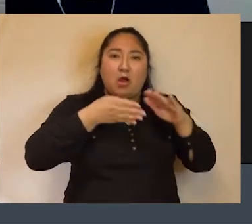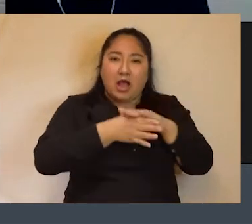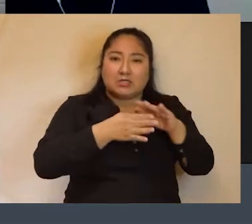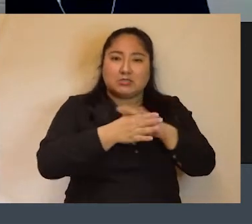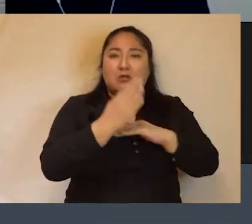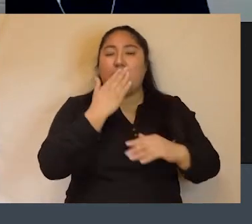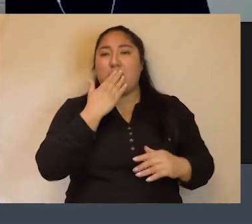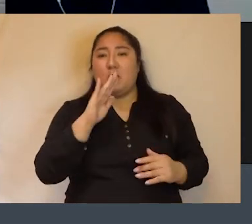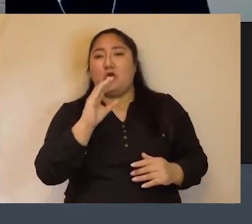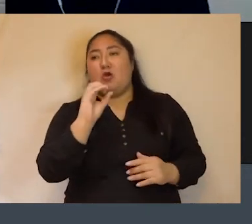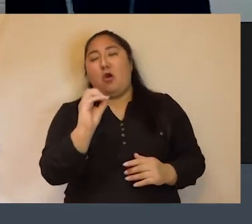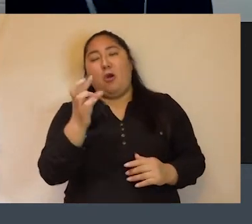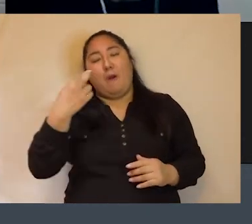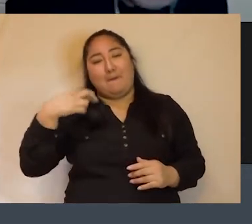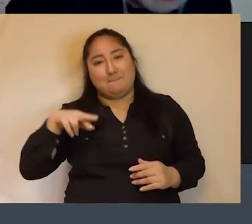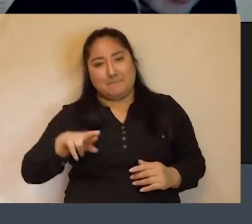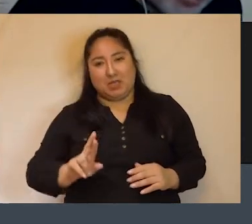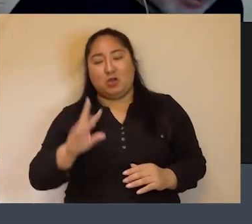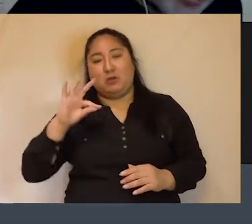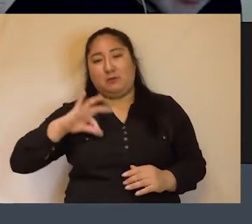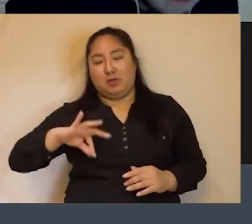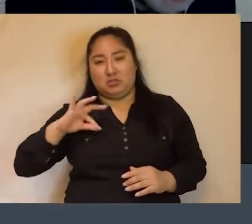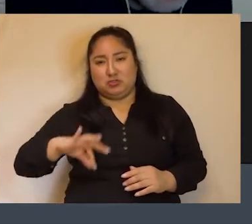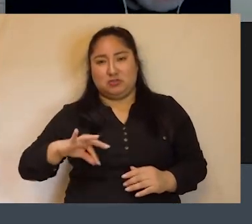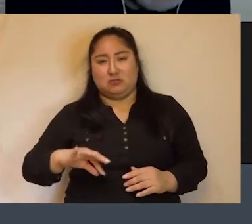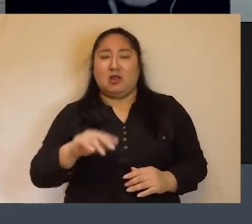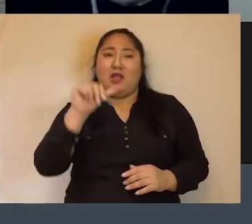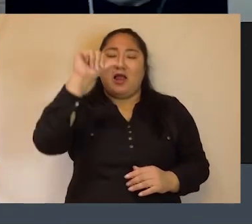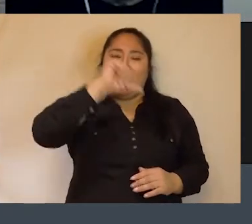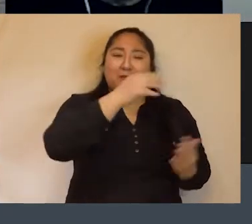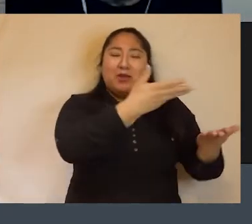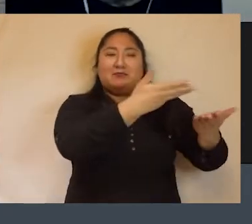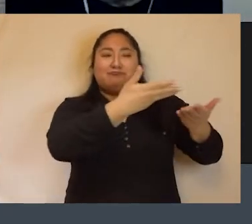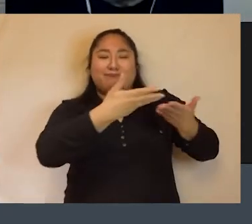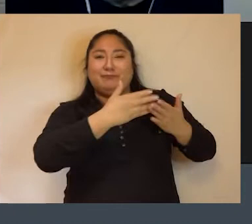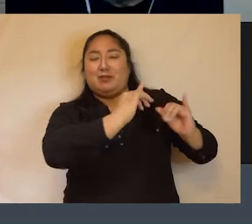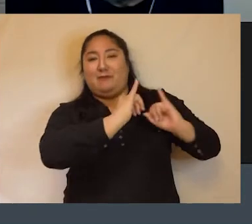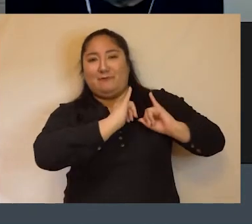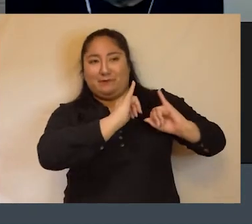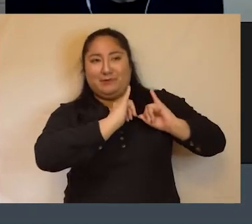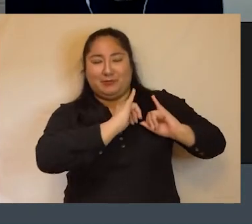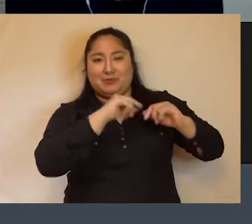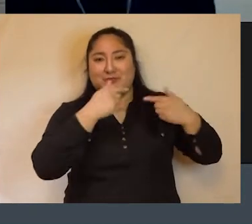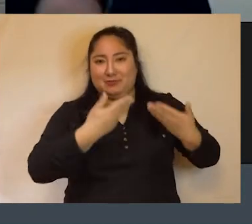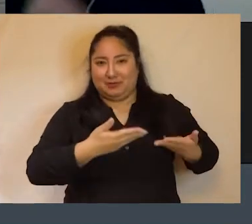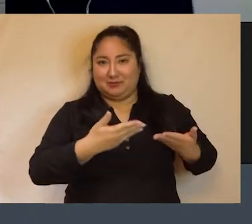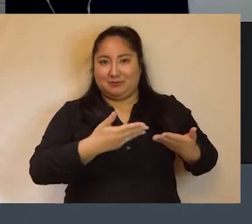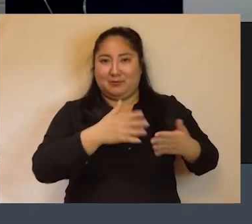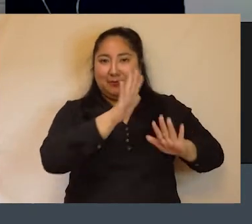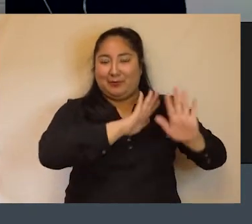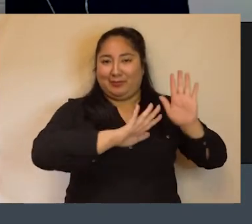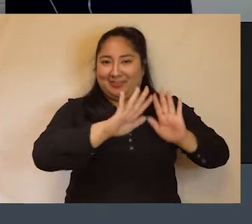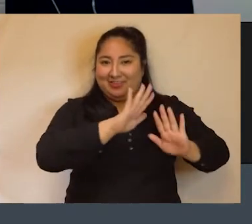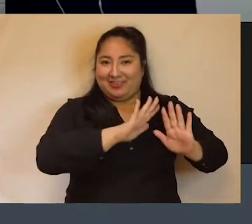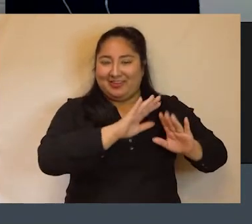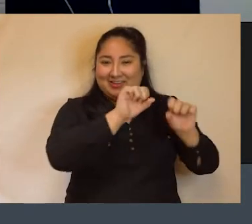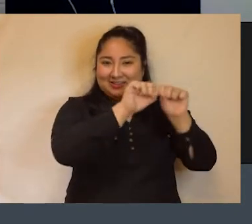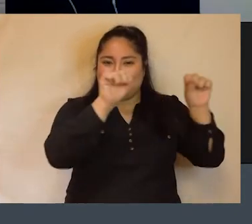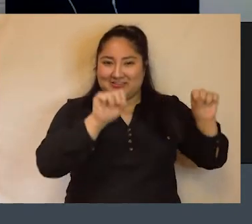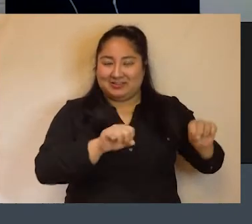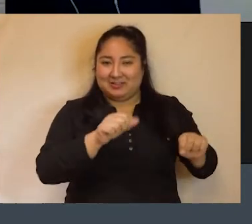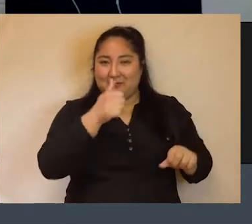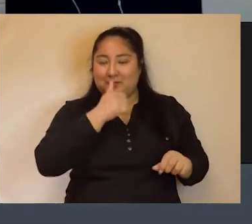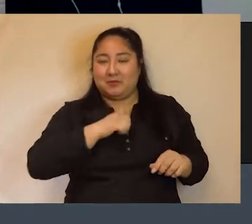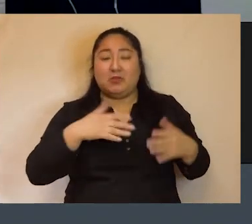acceder a una mejor o peor pensión. O sea, la mala distribución del ingreso que tenemos es exacerbada por el actual sistema